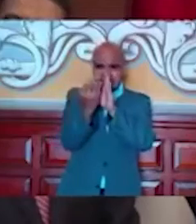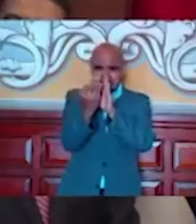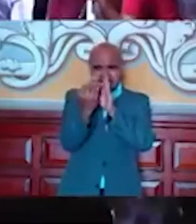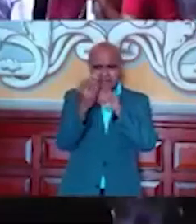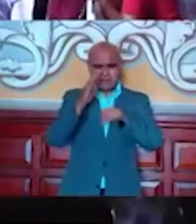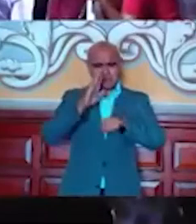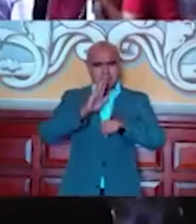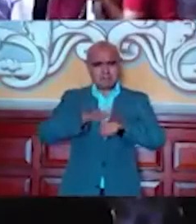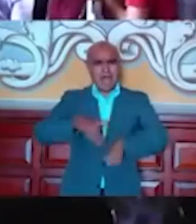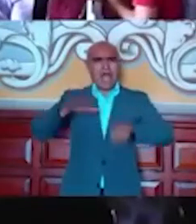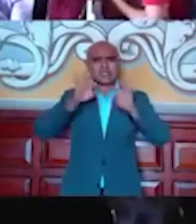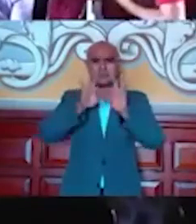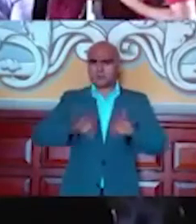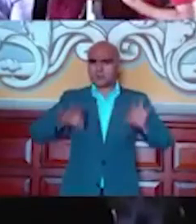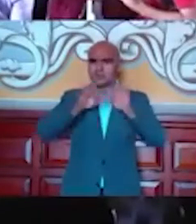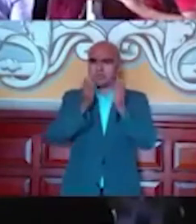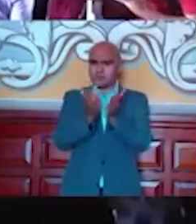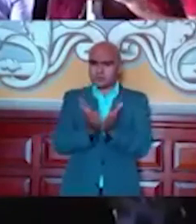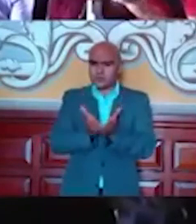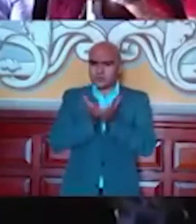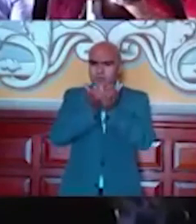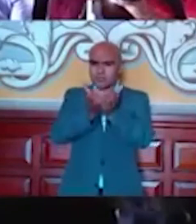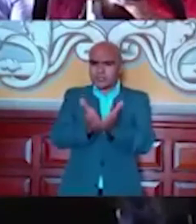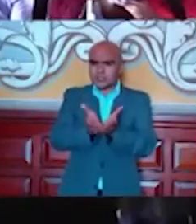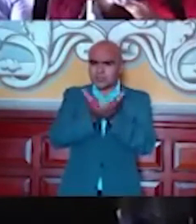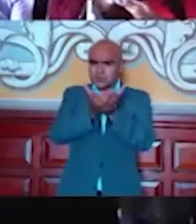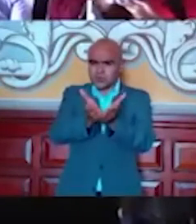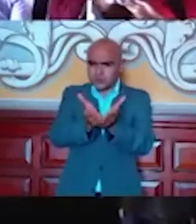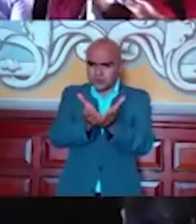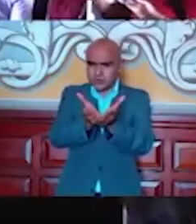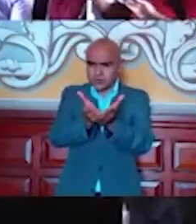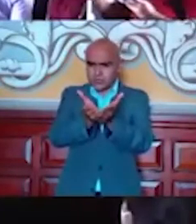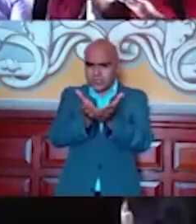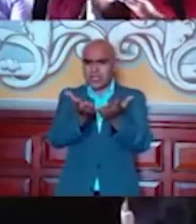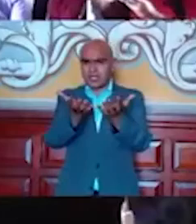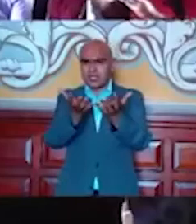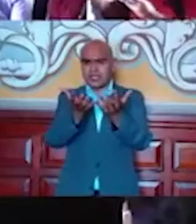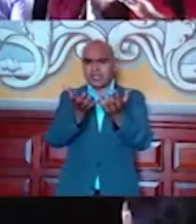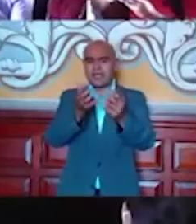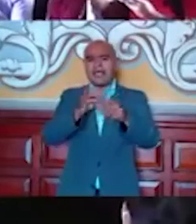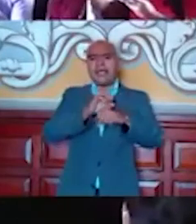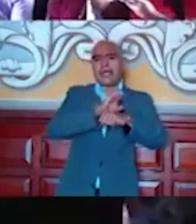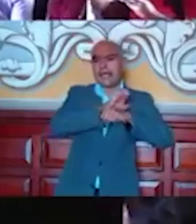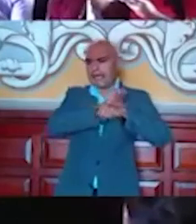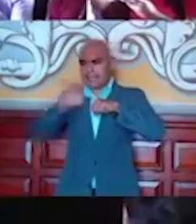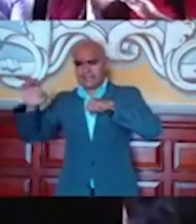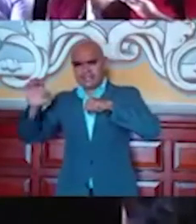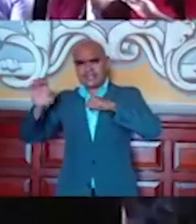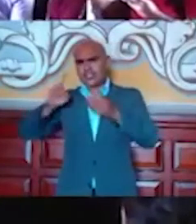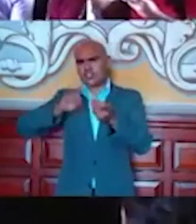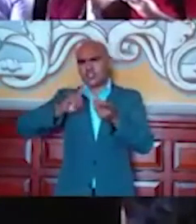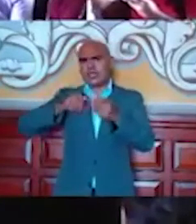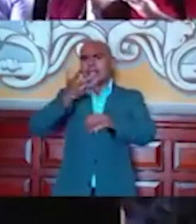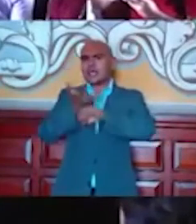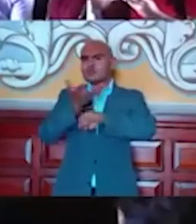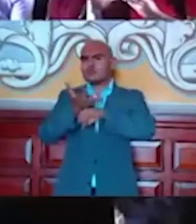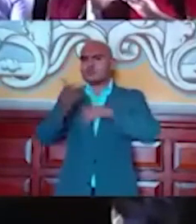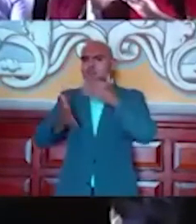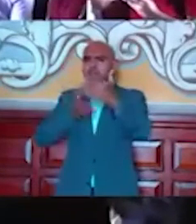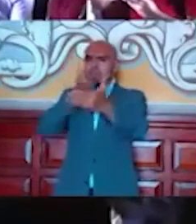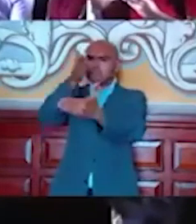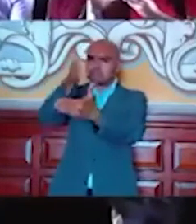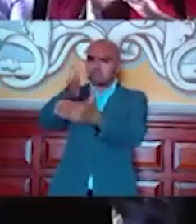de México. A 3 horas de la Ciudad de México, 3 horas de Guadalajara y su